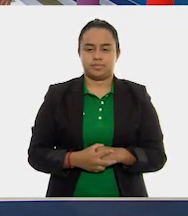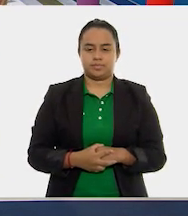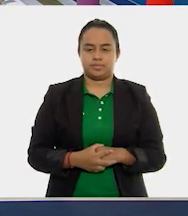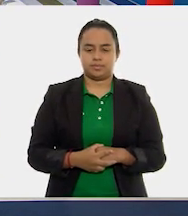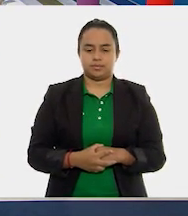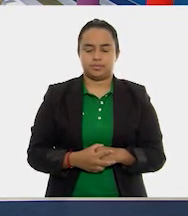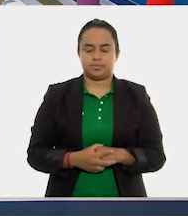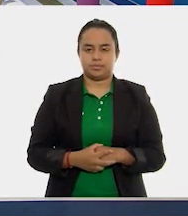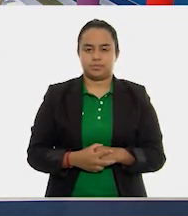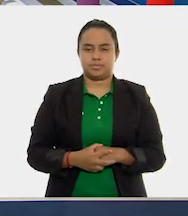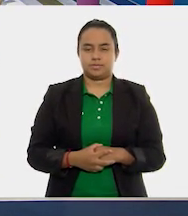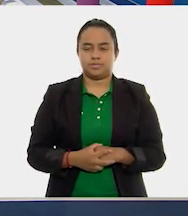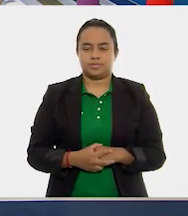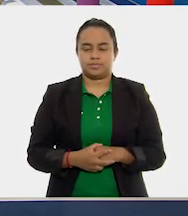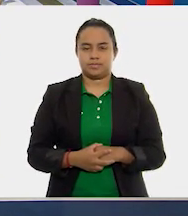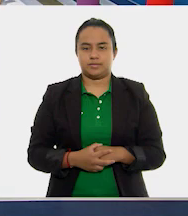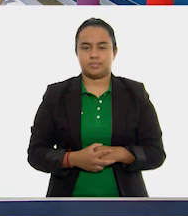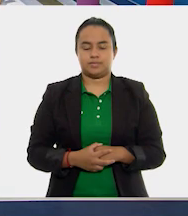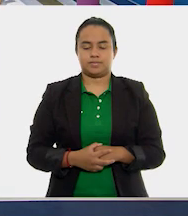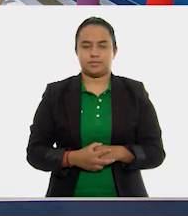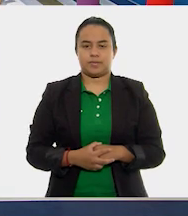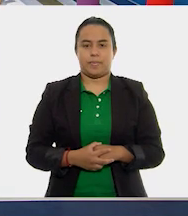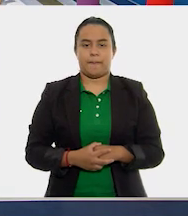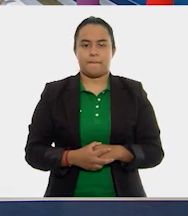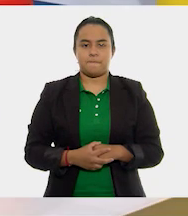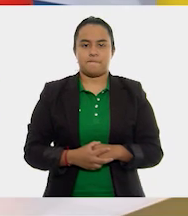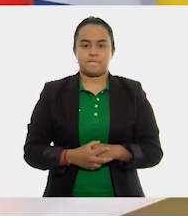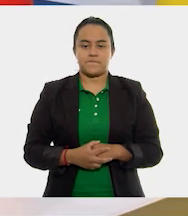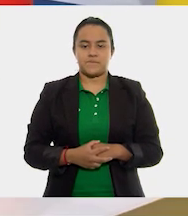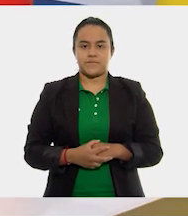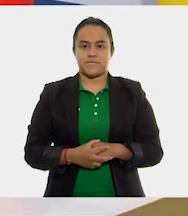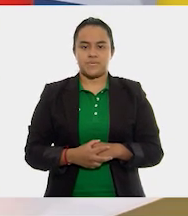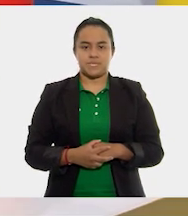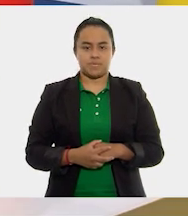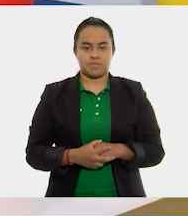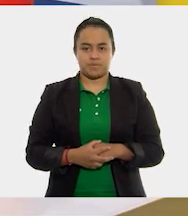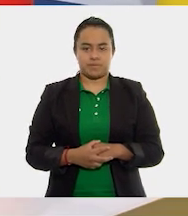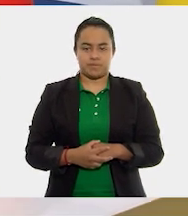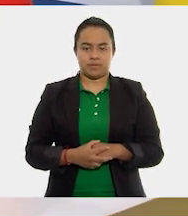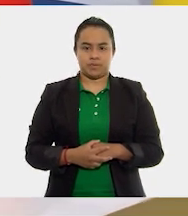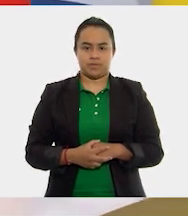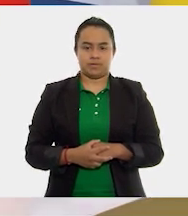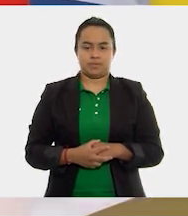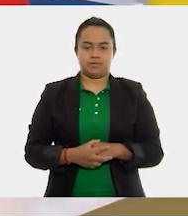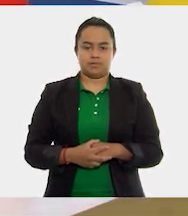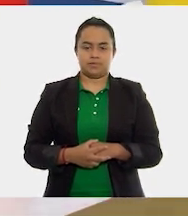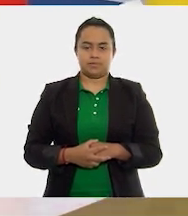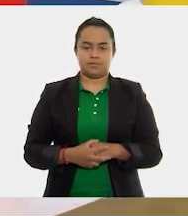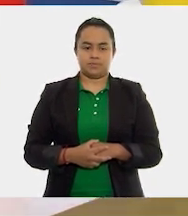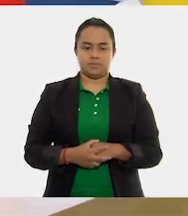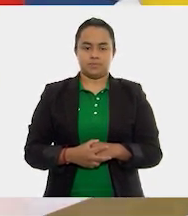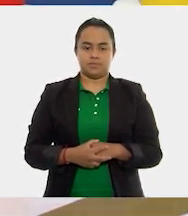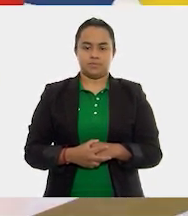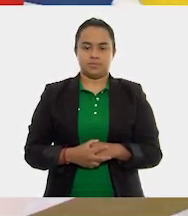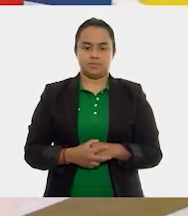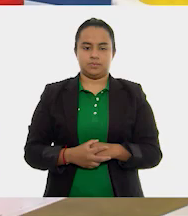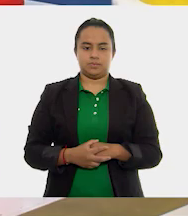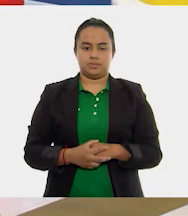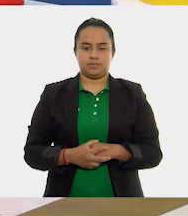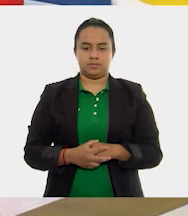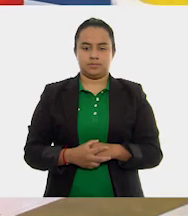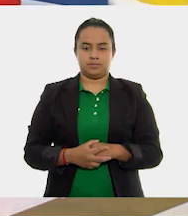Vamos a tratar. Ay, me cayó. Y listo. Tiene que estar en el mismo. Ahí